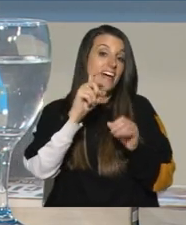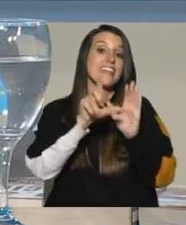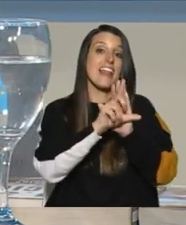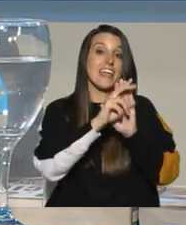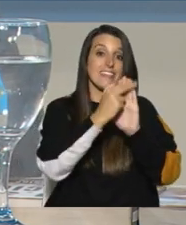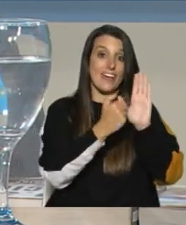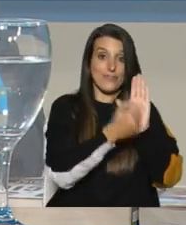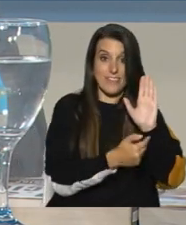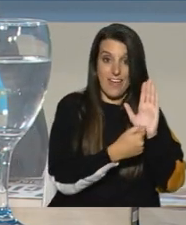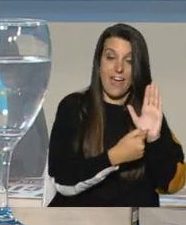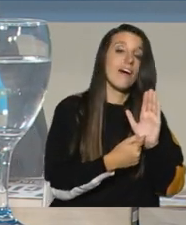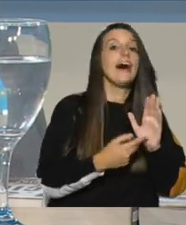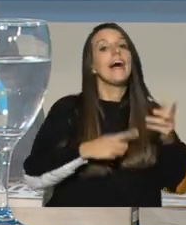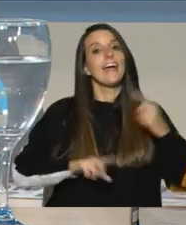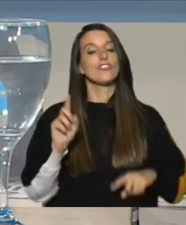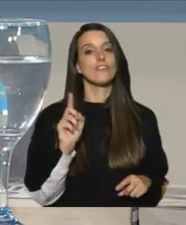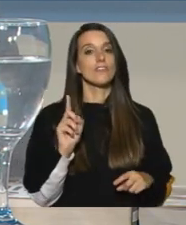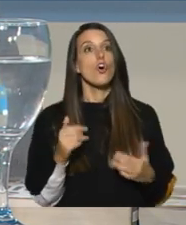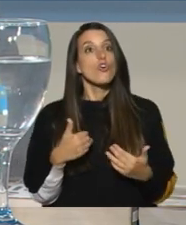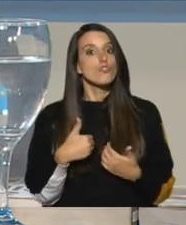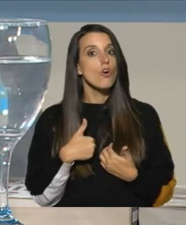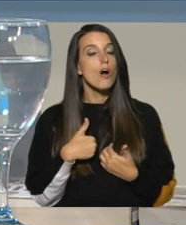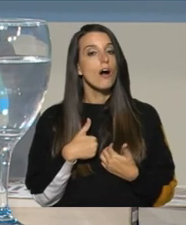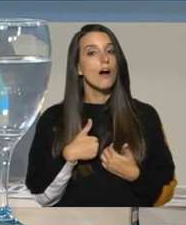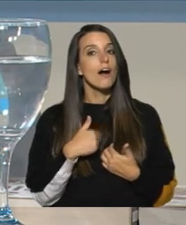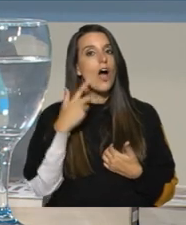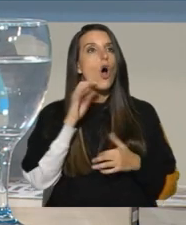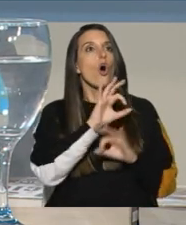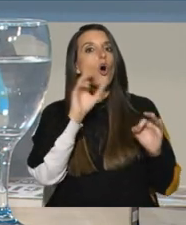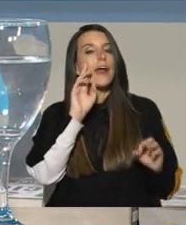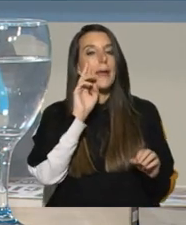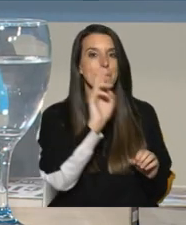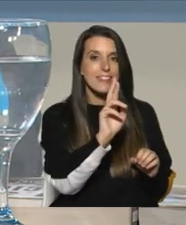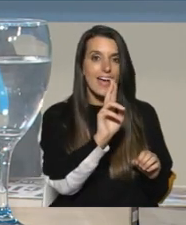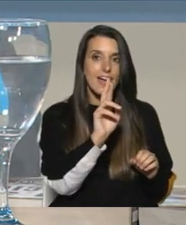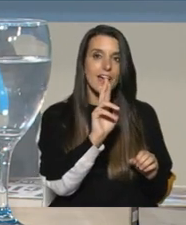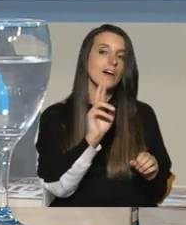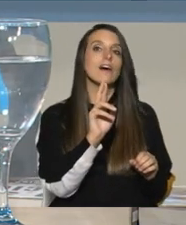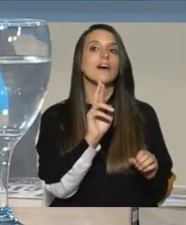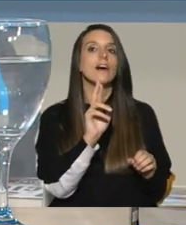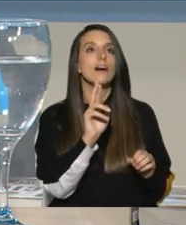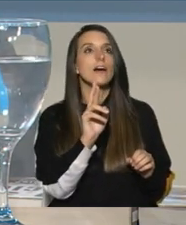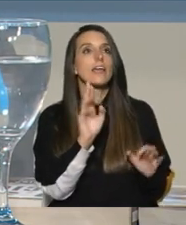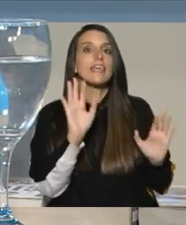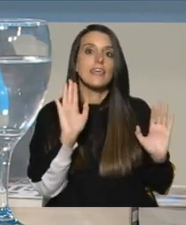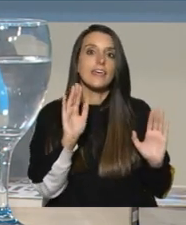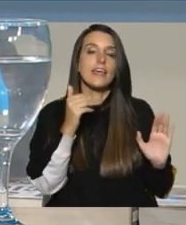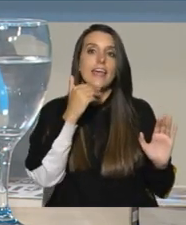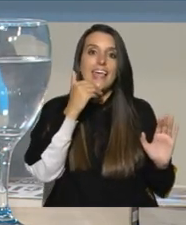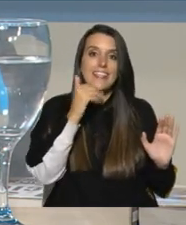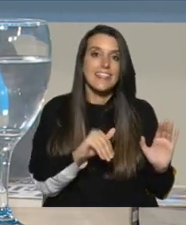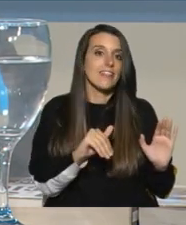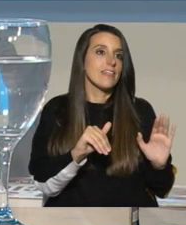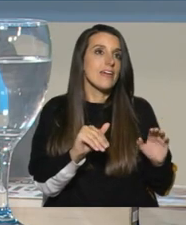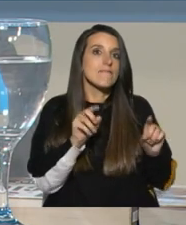caducidad. Entonces, yo creo de que o se respeta el Estado de Derecho, se entiende y se convive con un